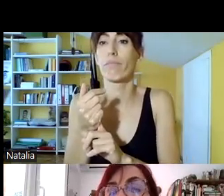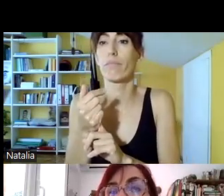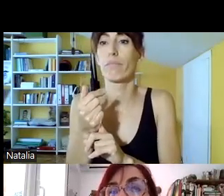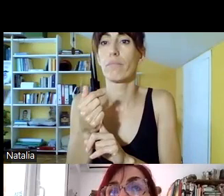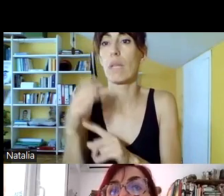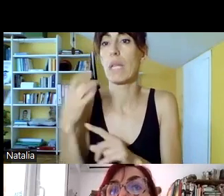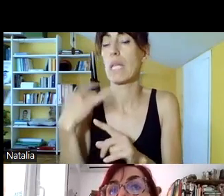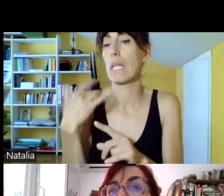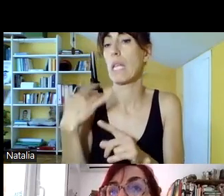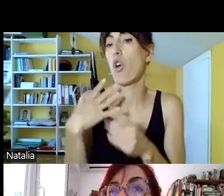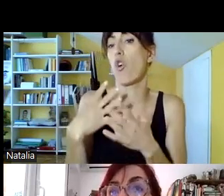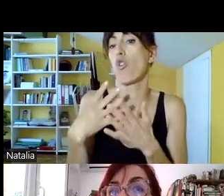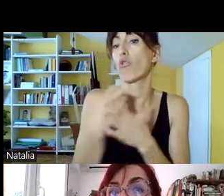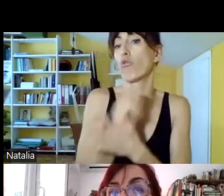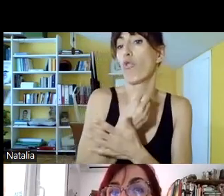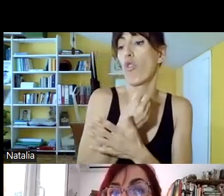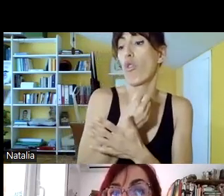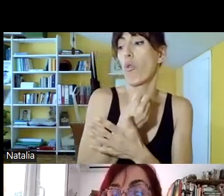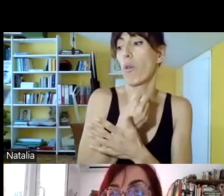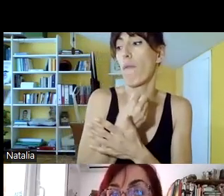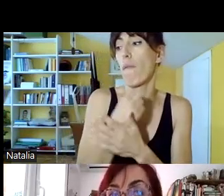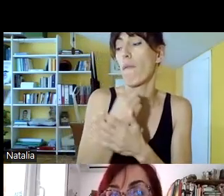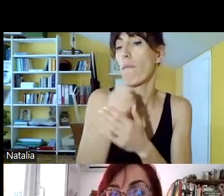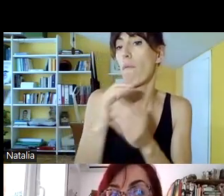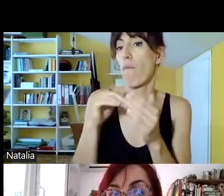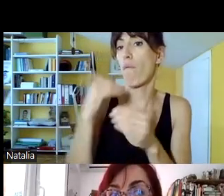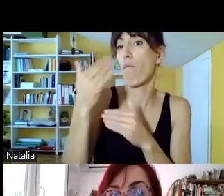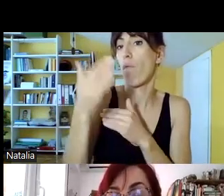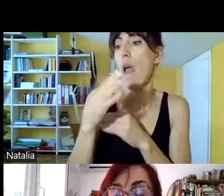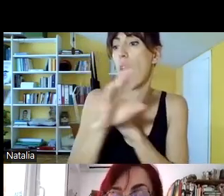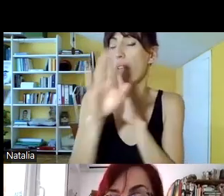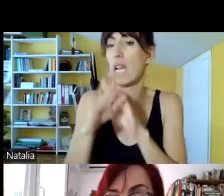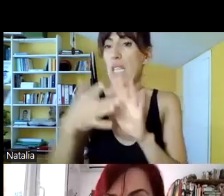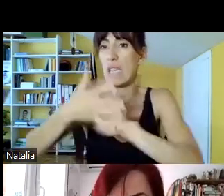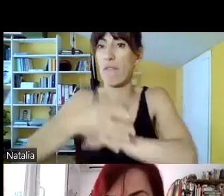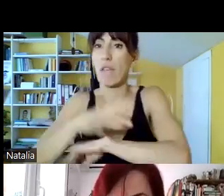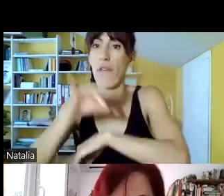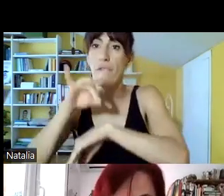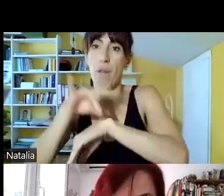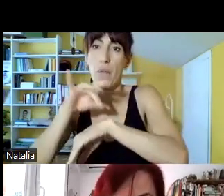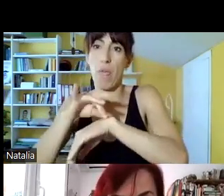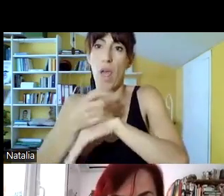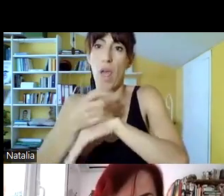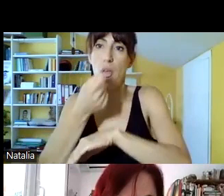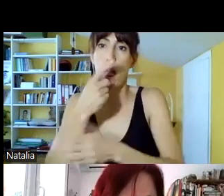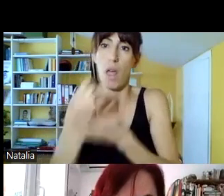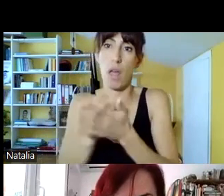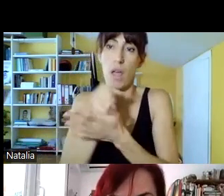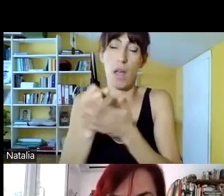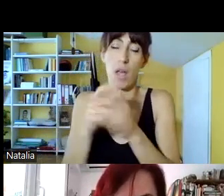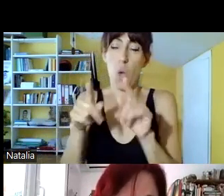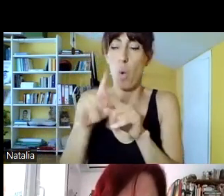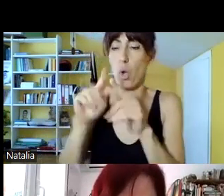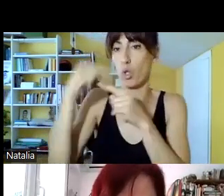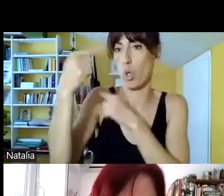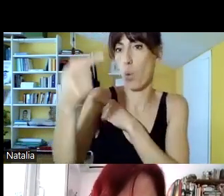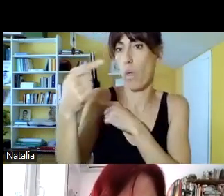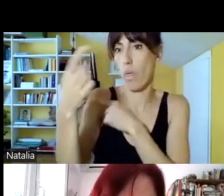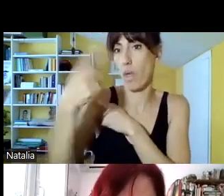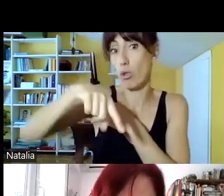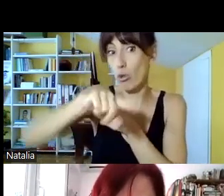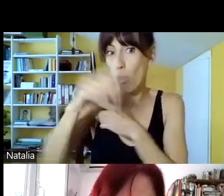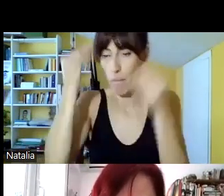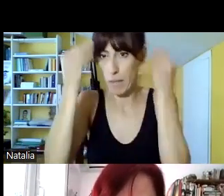que todo lo que se sale de eso se patologice y se medicalice, ¿no? Como consecuencia, o sea, como que todo eso hay que repensarlo